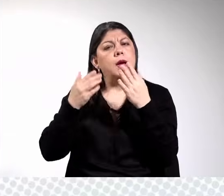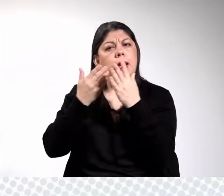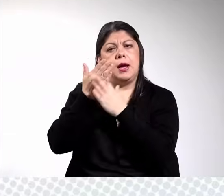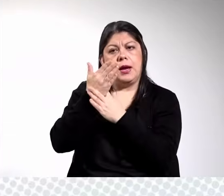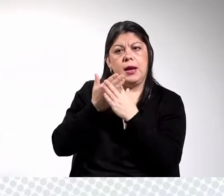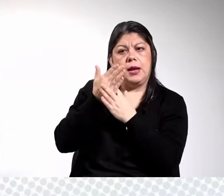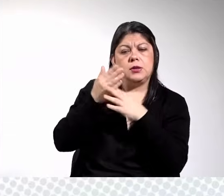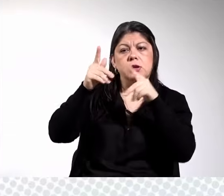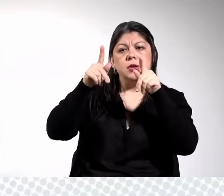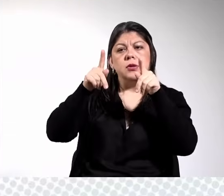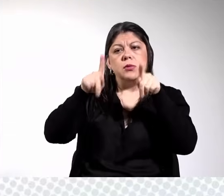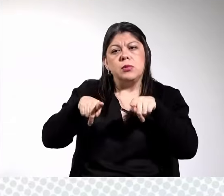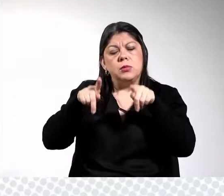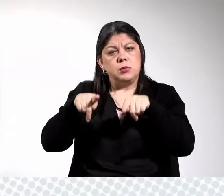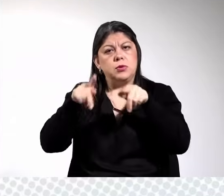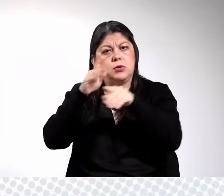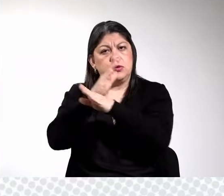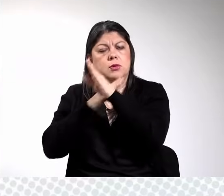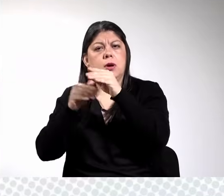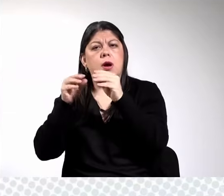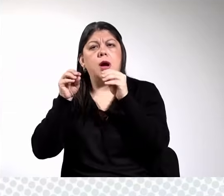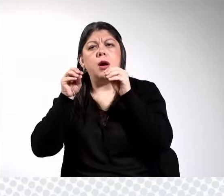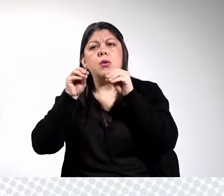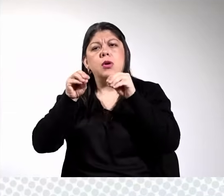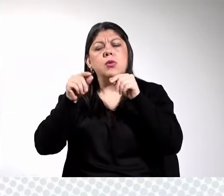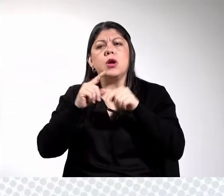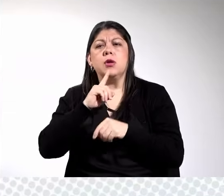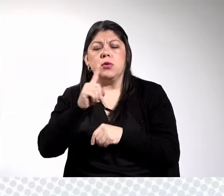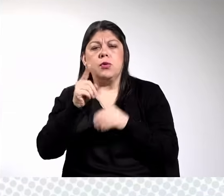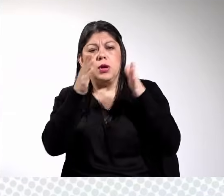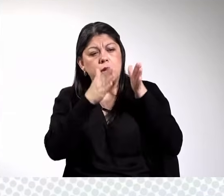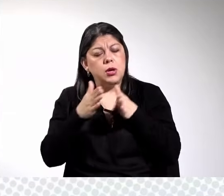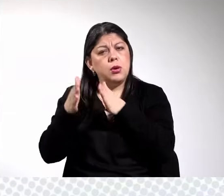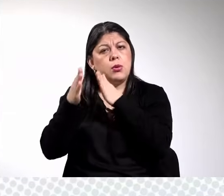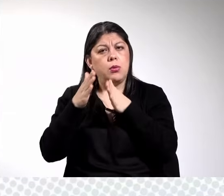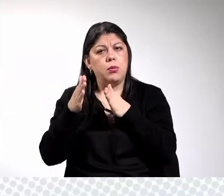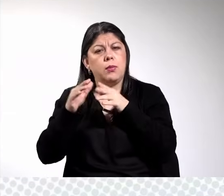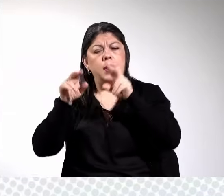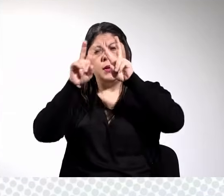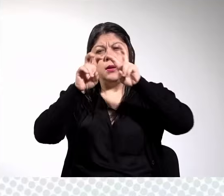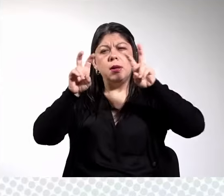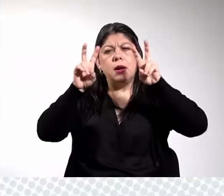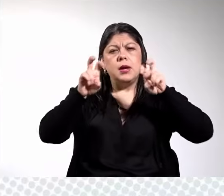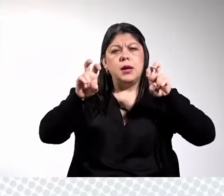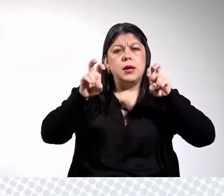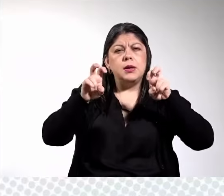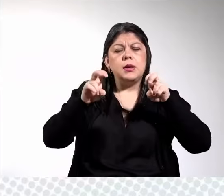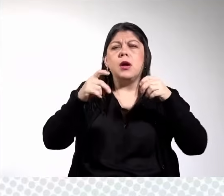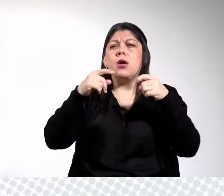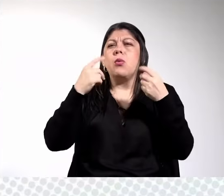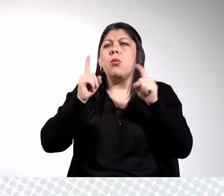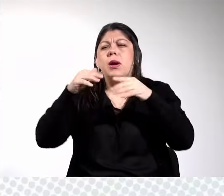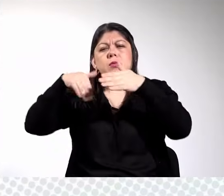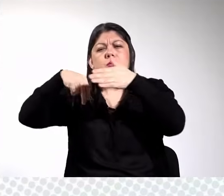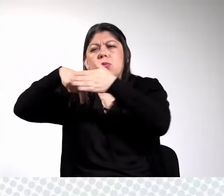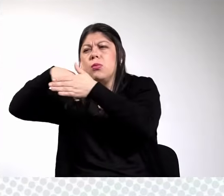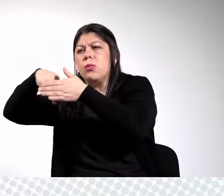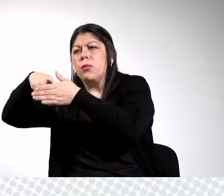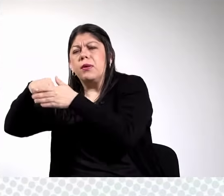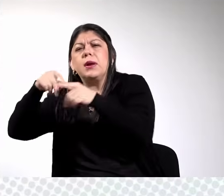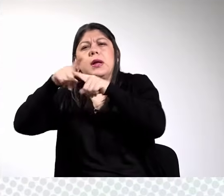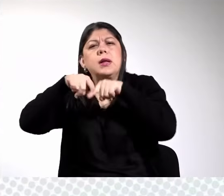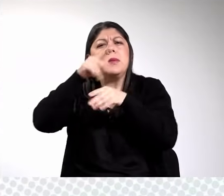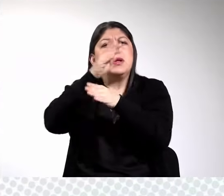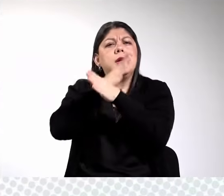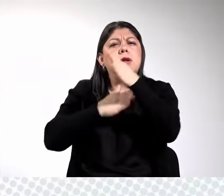de ellos a una educación real y a un plan de análisis de cuáles son las barreras según la discapacidad